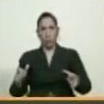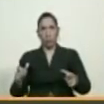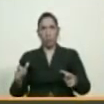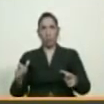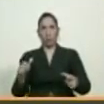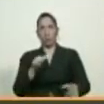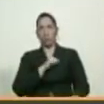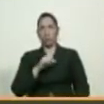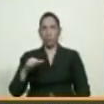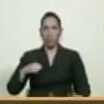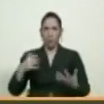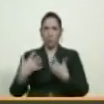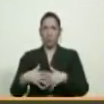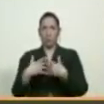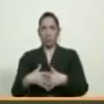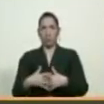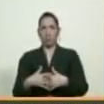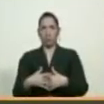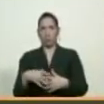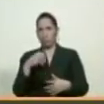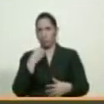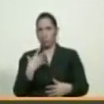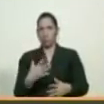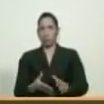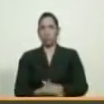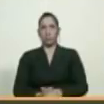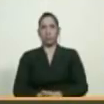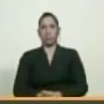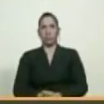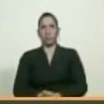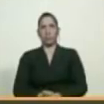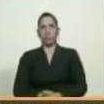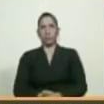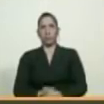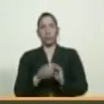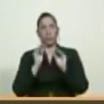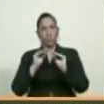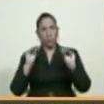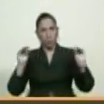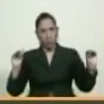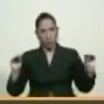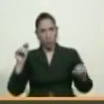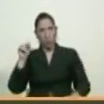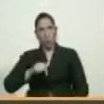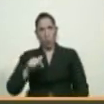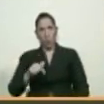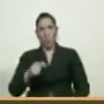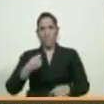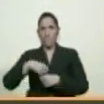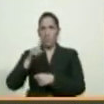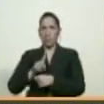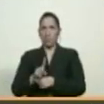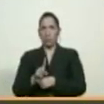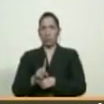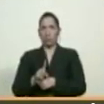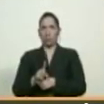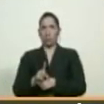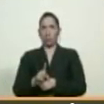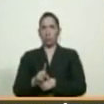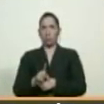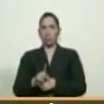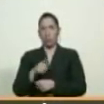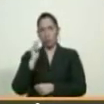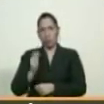que tengan a bien introducirlas a nuestra economía. Convocamos hoy entonces a la primera operación, a la